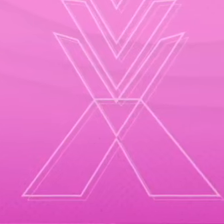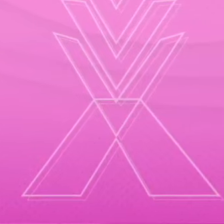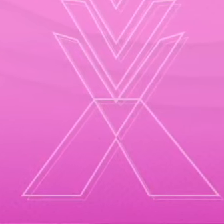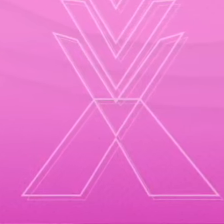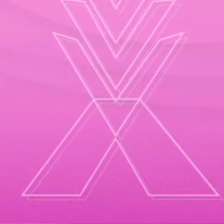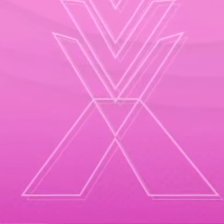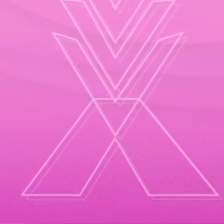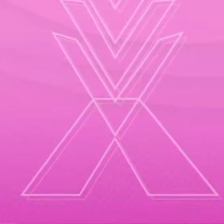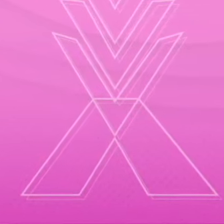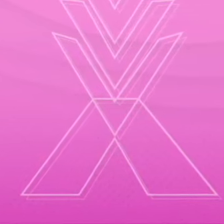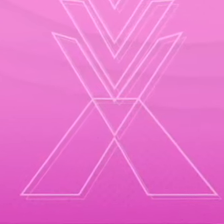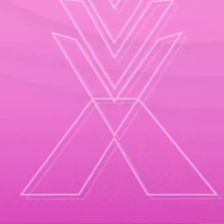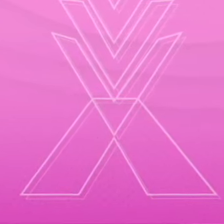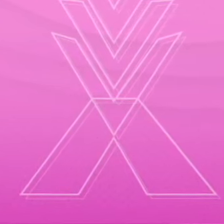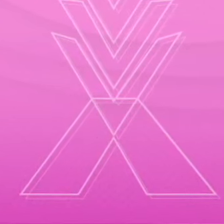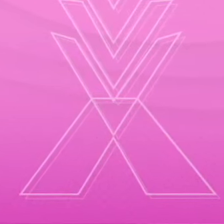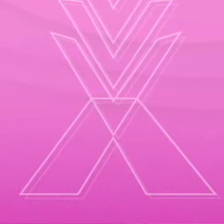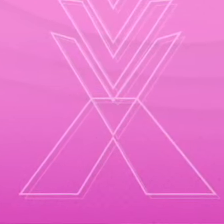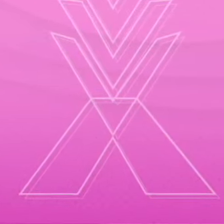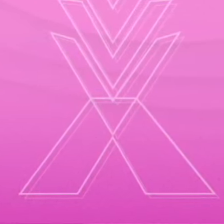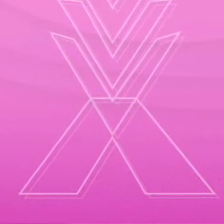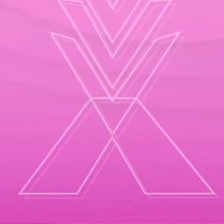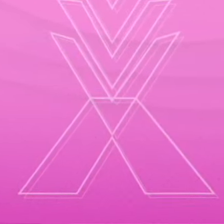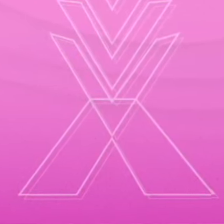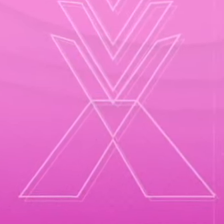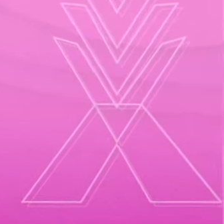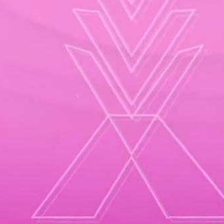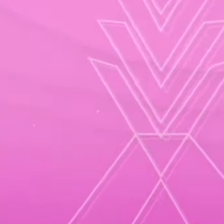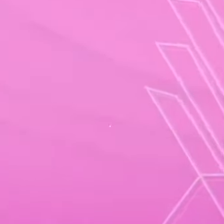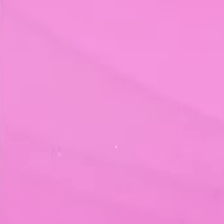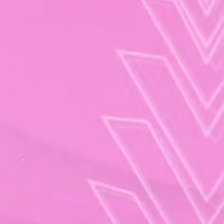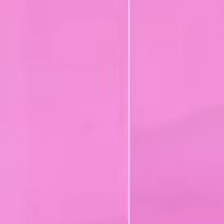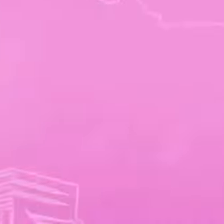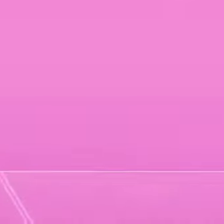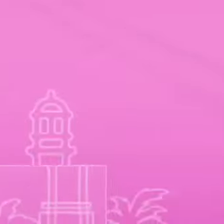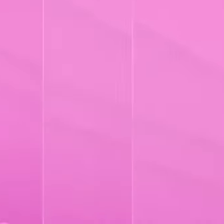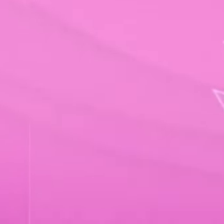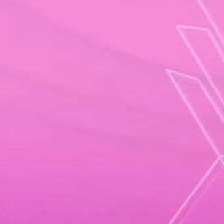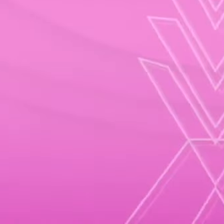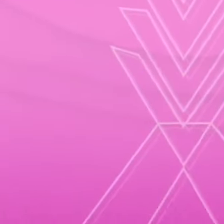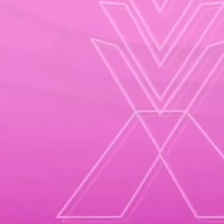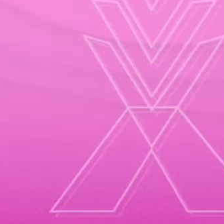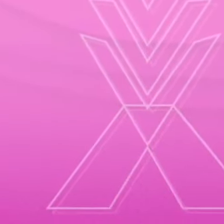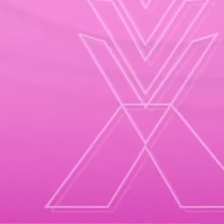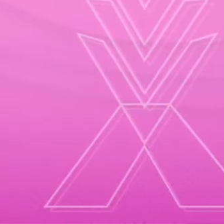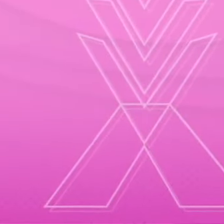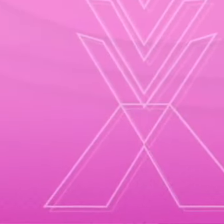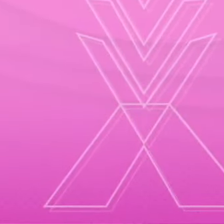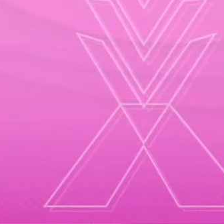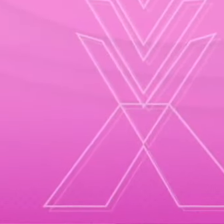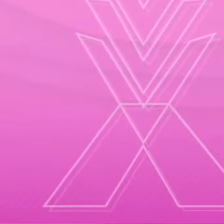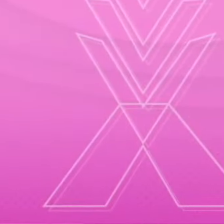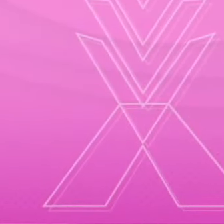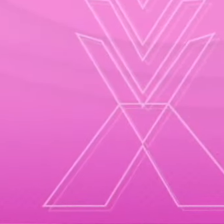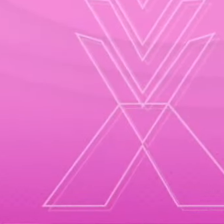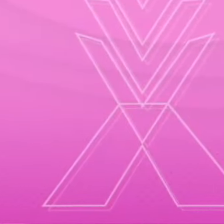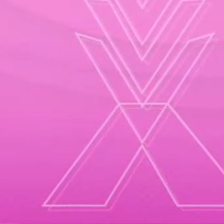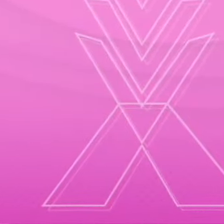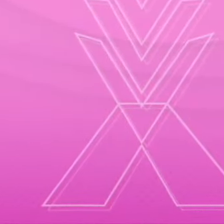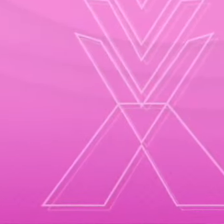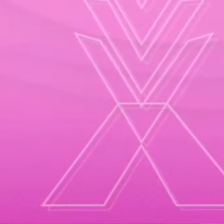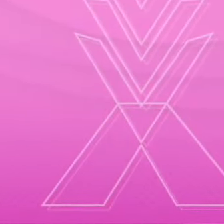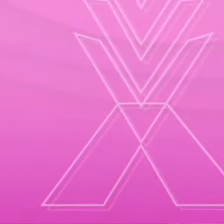La democracia es de todas y todos. Tienes que hacer valer el voto, sea pa' diputación o gobernación.